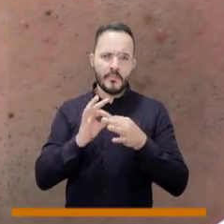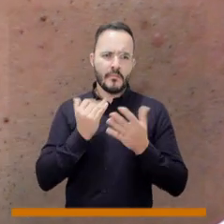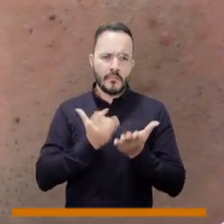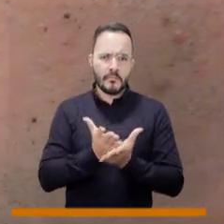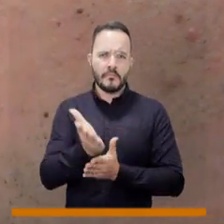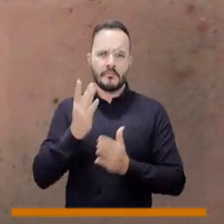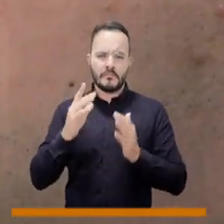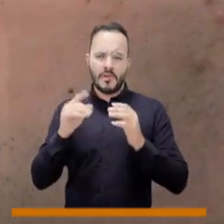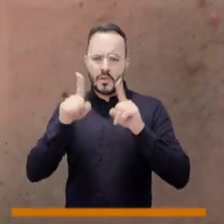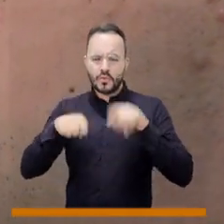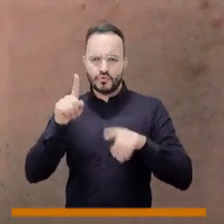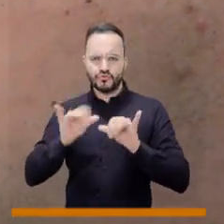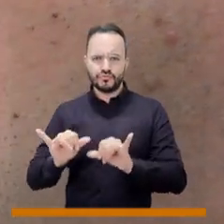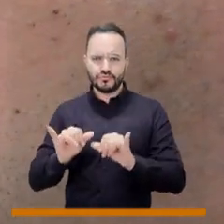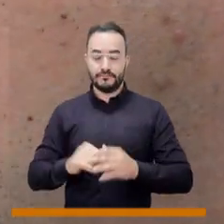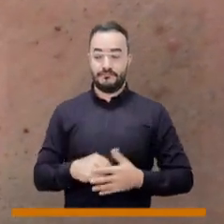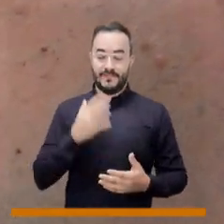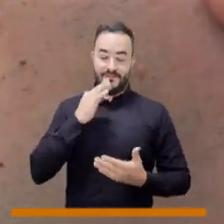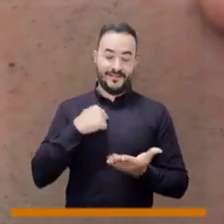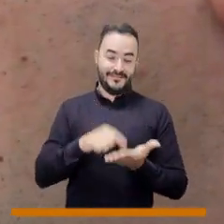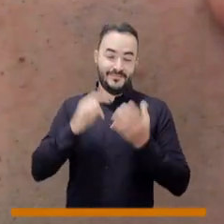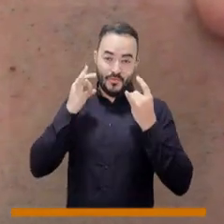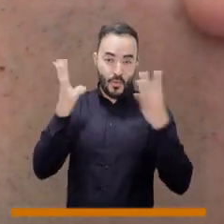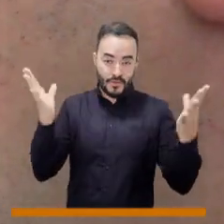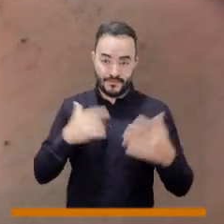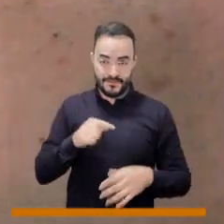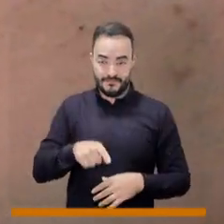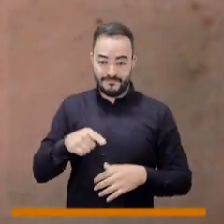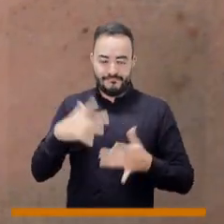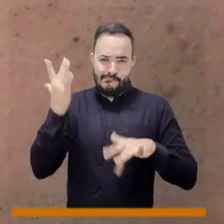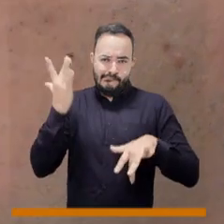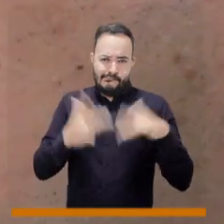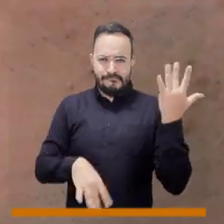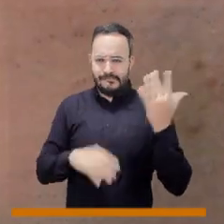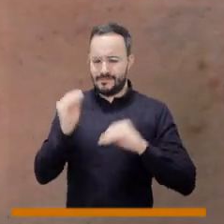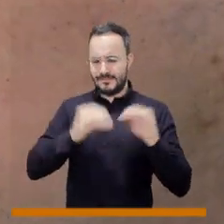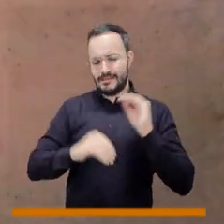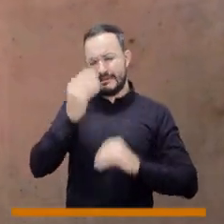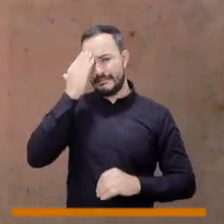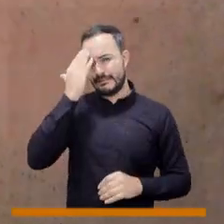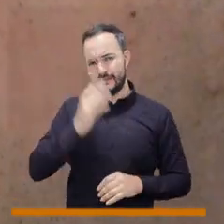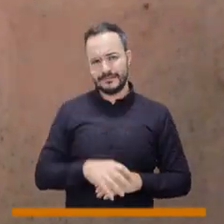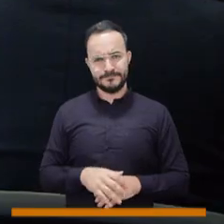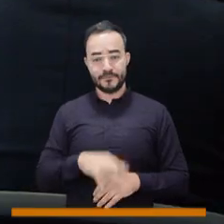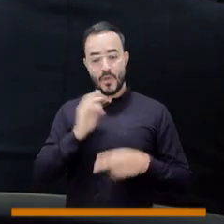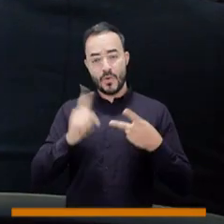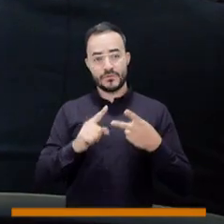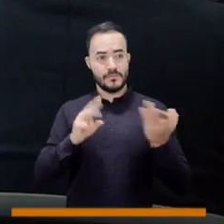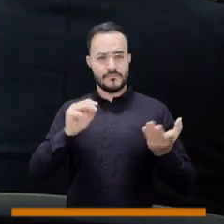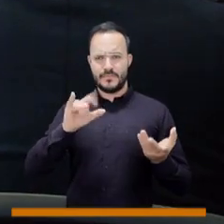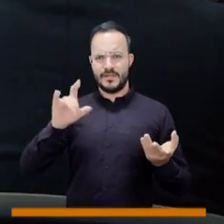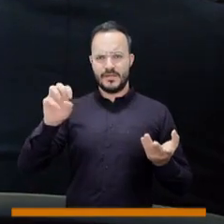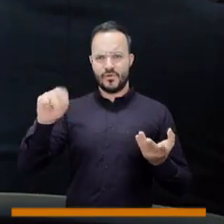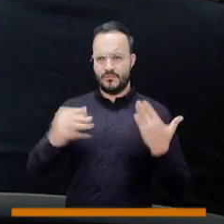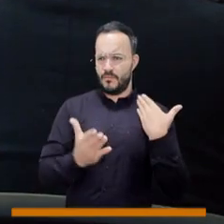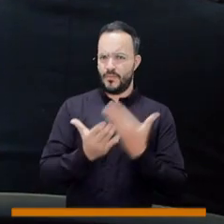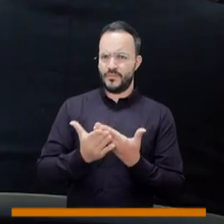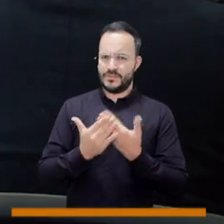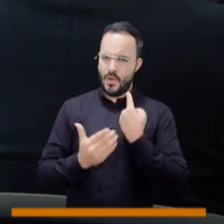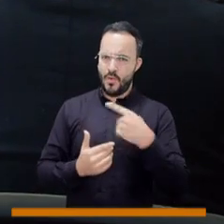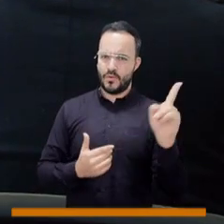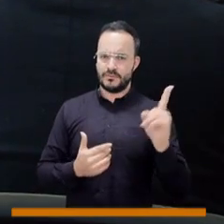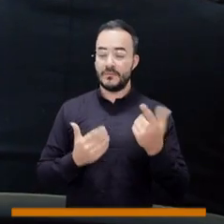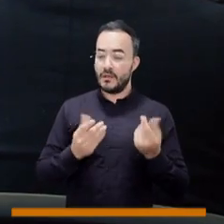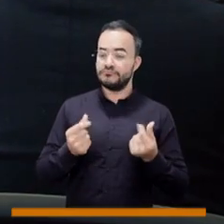unos literales. Entonces, primero, para mí es un desperfecto jurídico. Segundo, no tendría razón de ser, porque ya hoy Millicom está presentando una oferta y